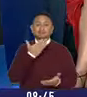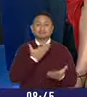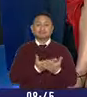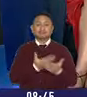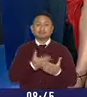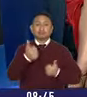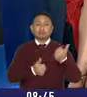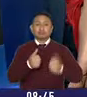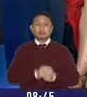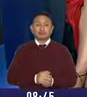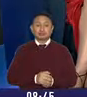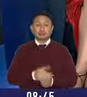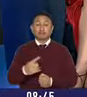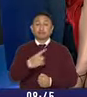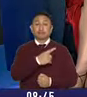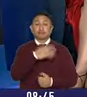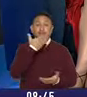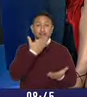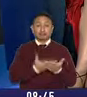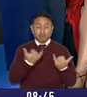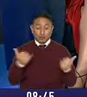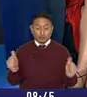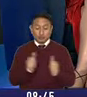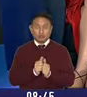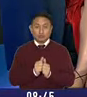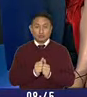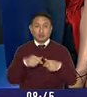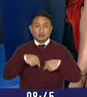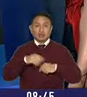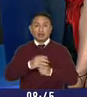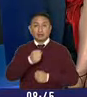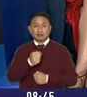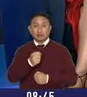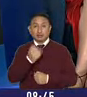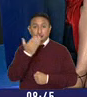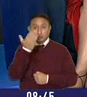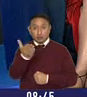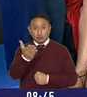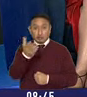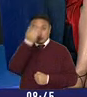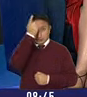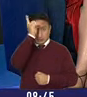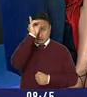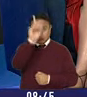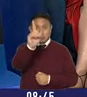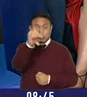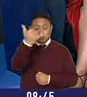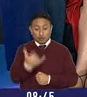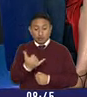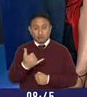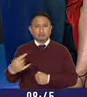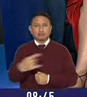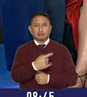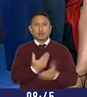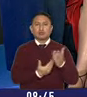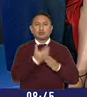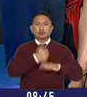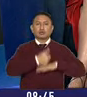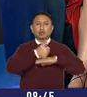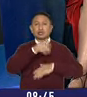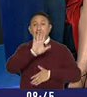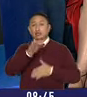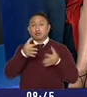al candidato Guillermo Churuchumbi, que nos ha acompañado en este espacio. Será usted, ciudadano, amigo televidente, quien decida este 5